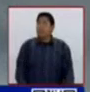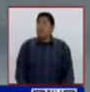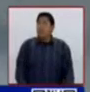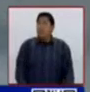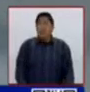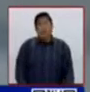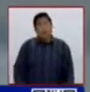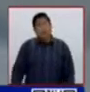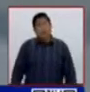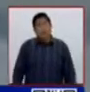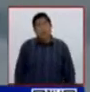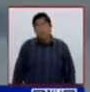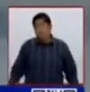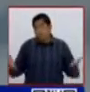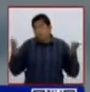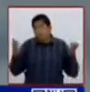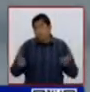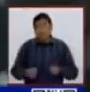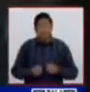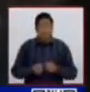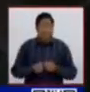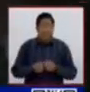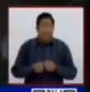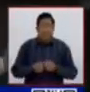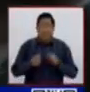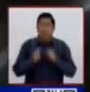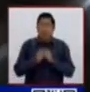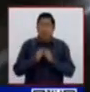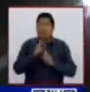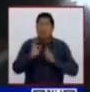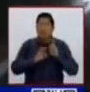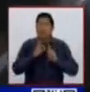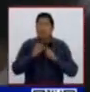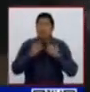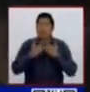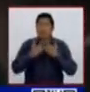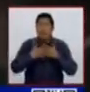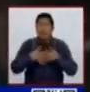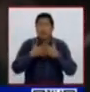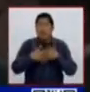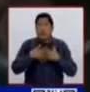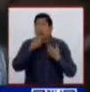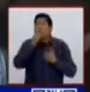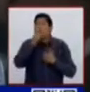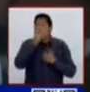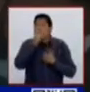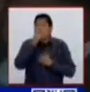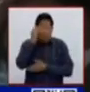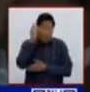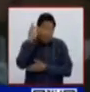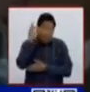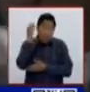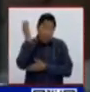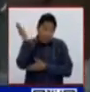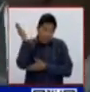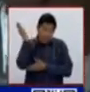Bueno, estamos llegando a la Confederación de Empresarios Privados de Bolivia, que es justo acá.